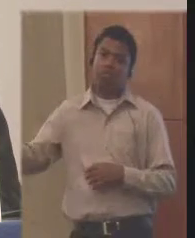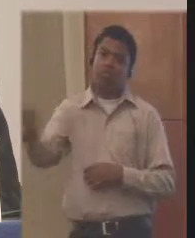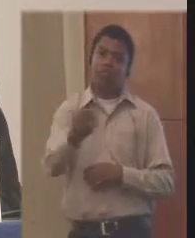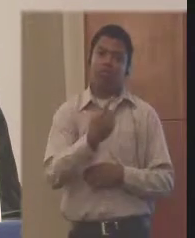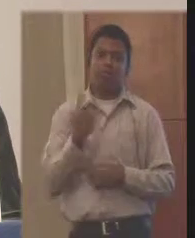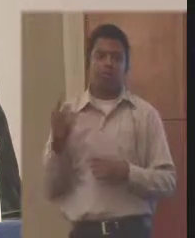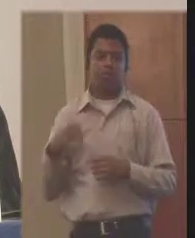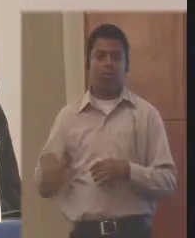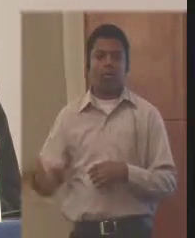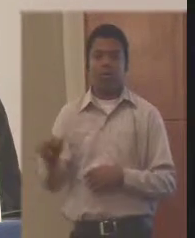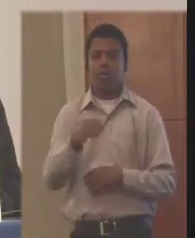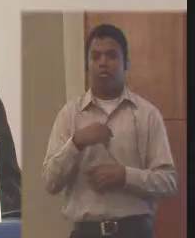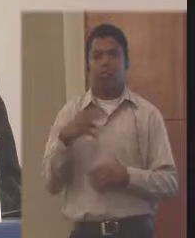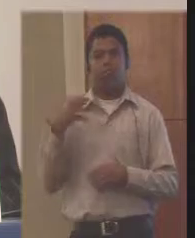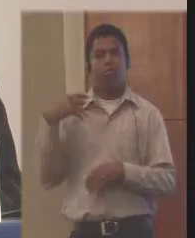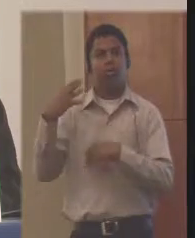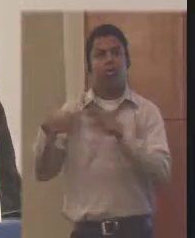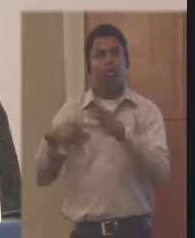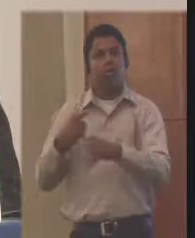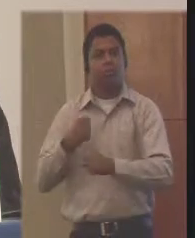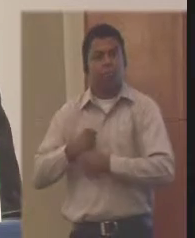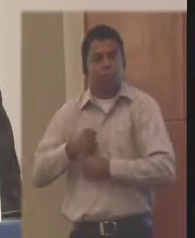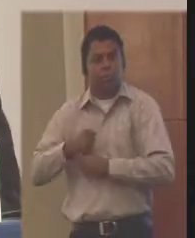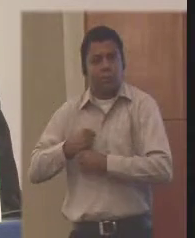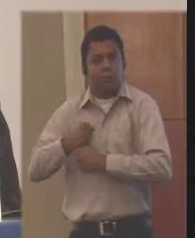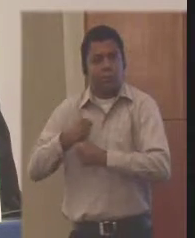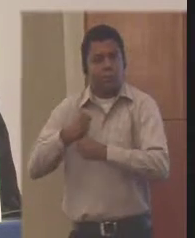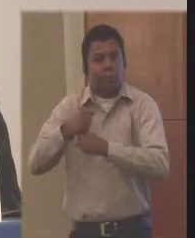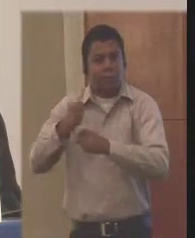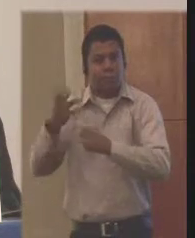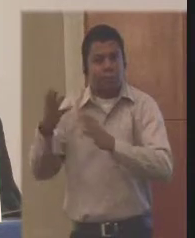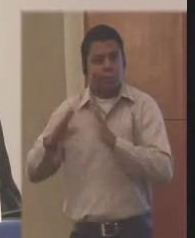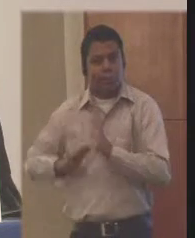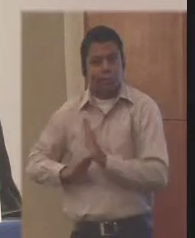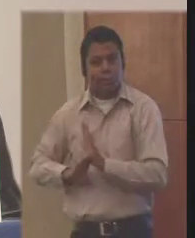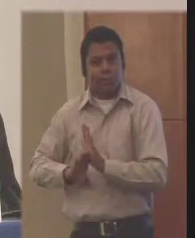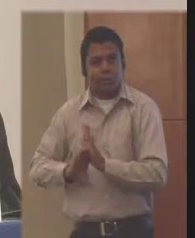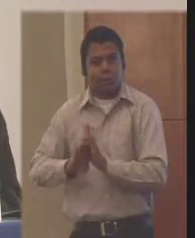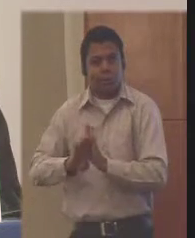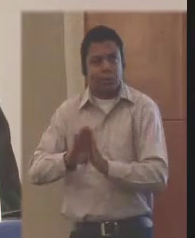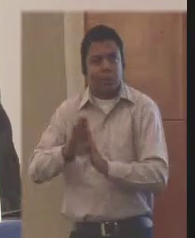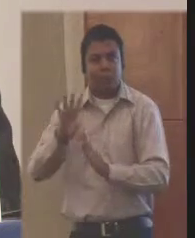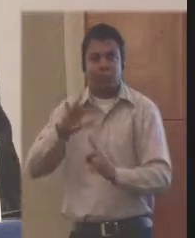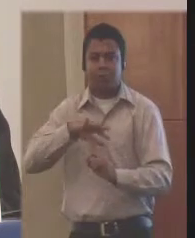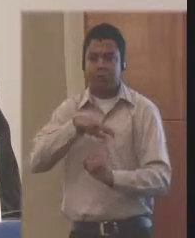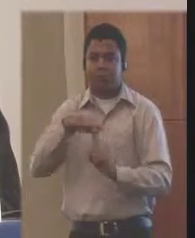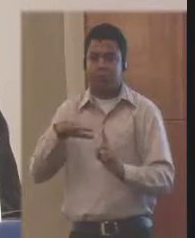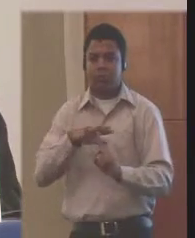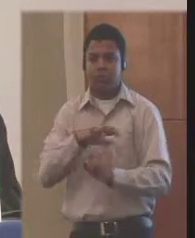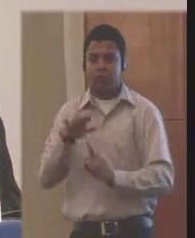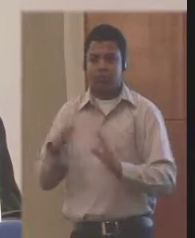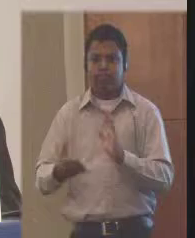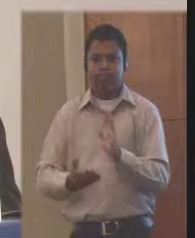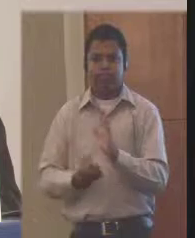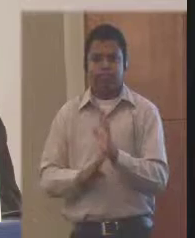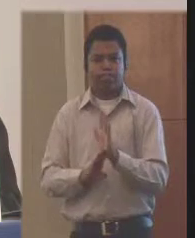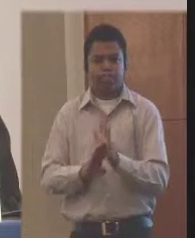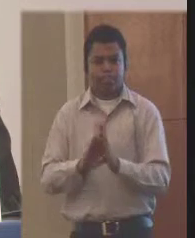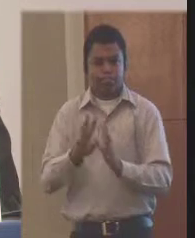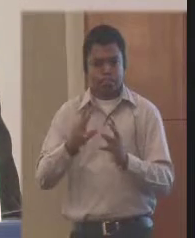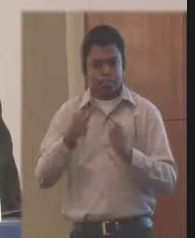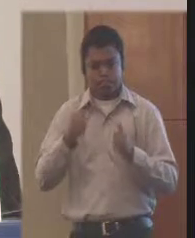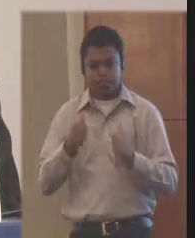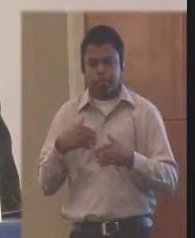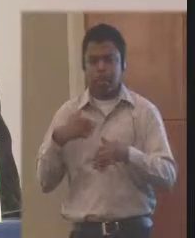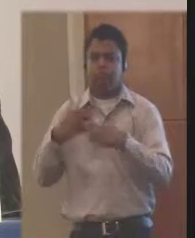trabajar al unísono para mejorar estas circunstancias y esta fragilidad en uno de los sectores productivos y de empleos más